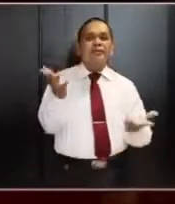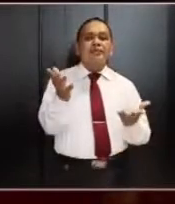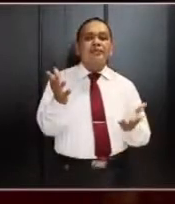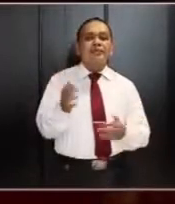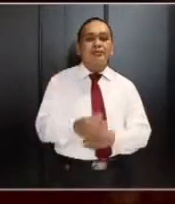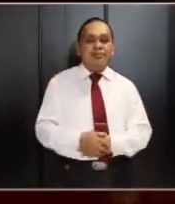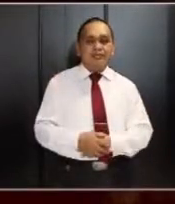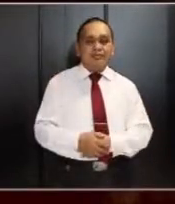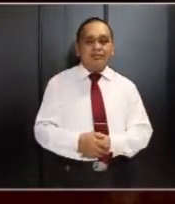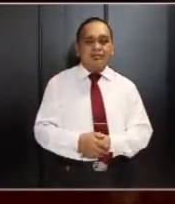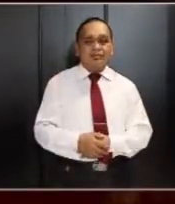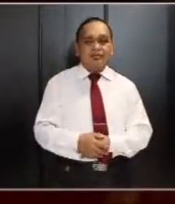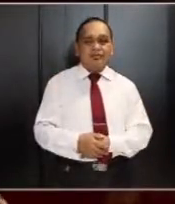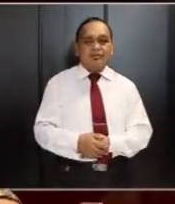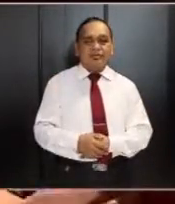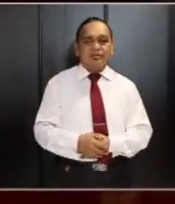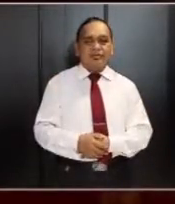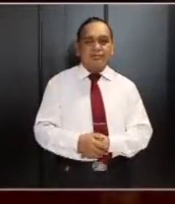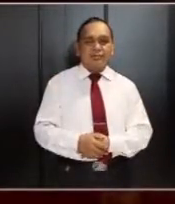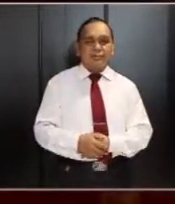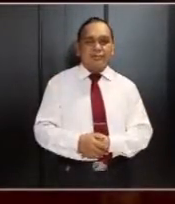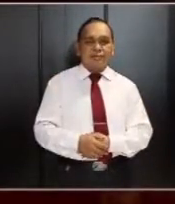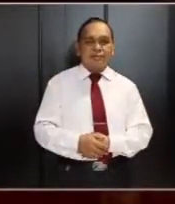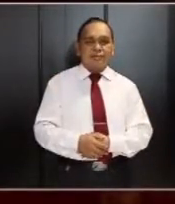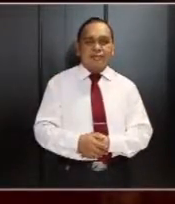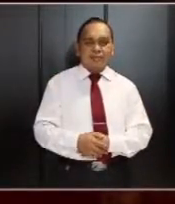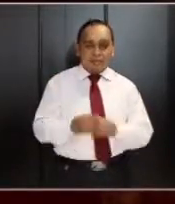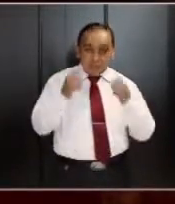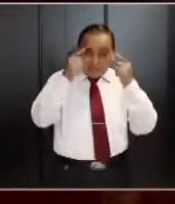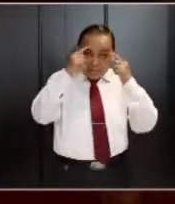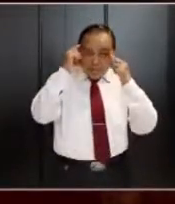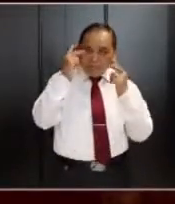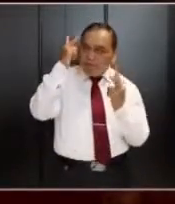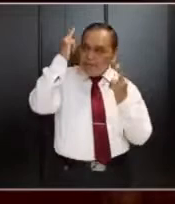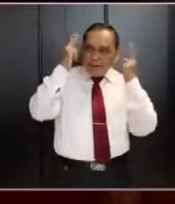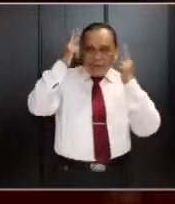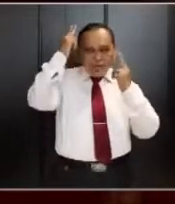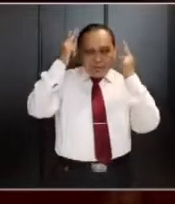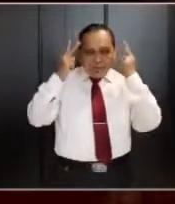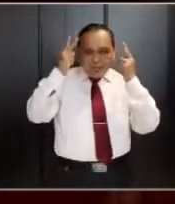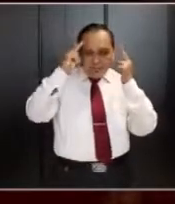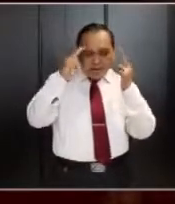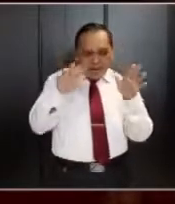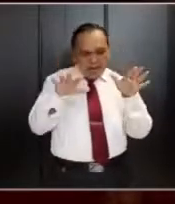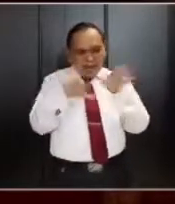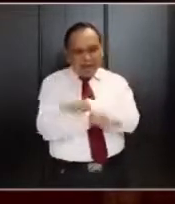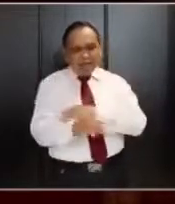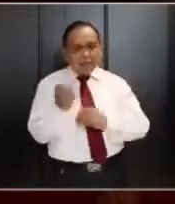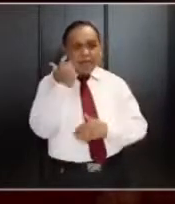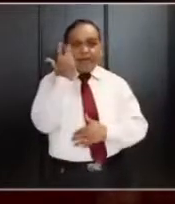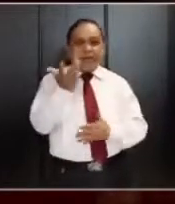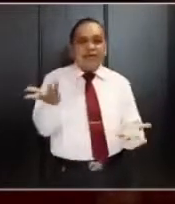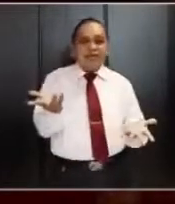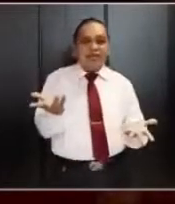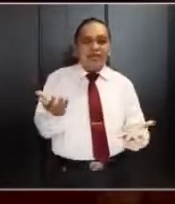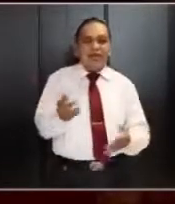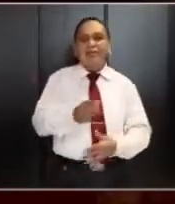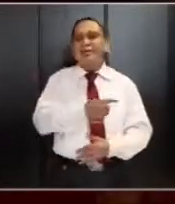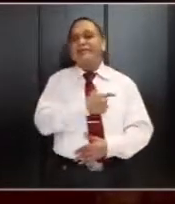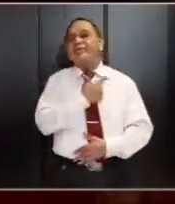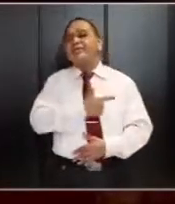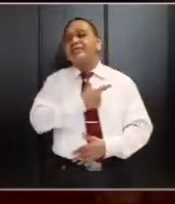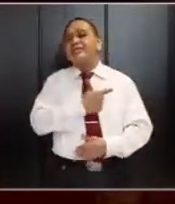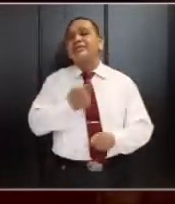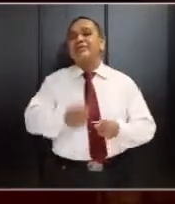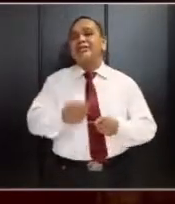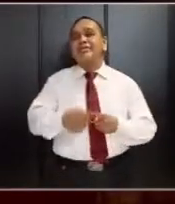que le gustaría cambiar de look. Que dice, me atrevo, ya me cansé, me quiero poner el pelo rojo